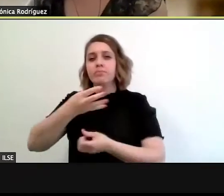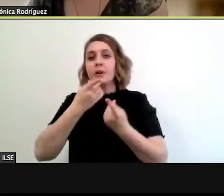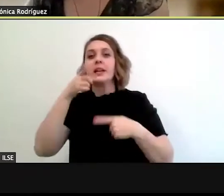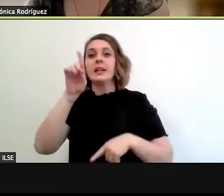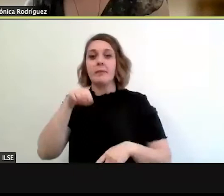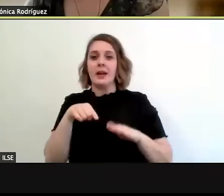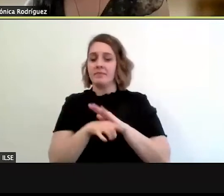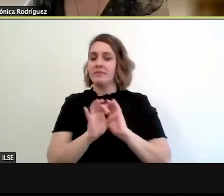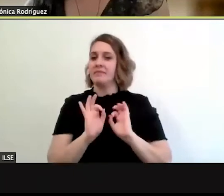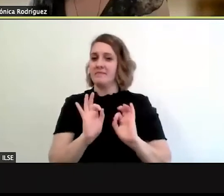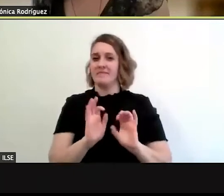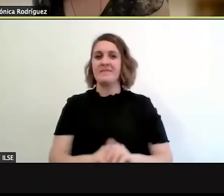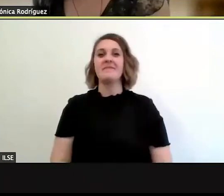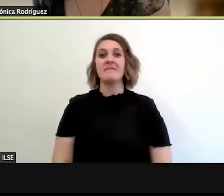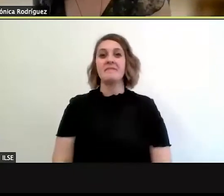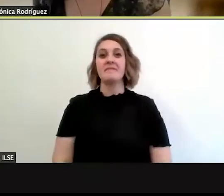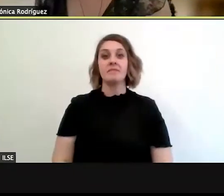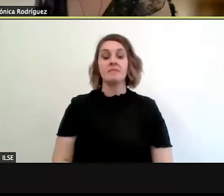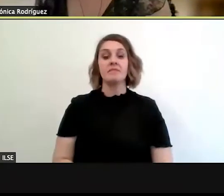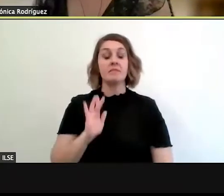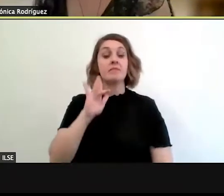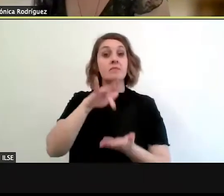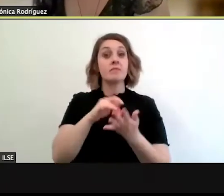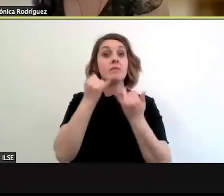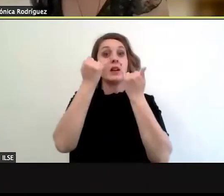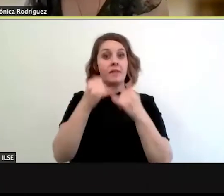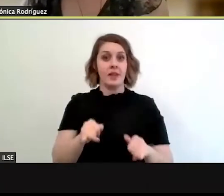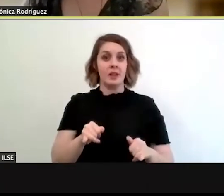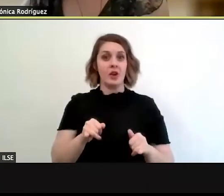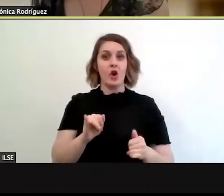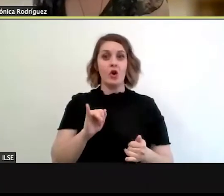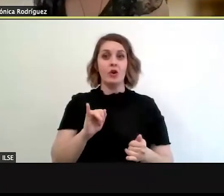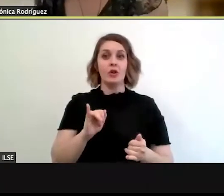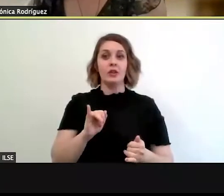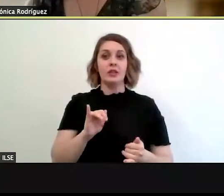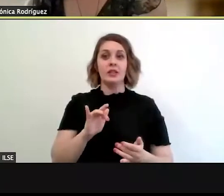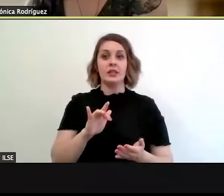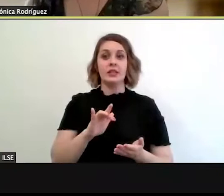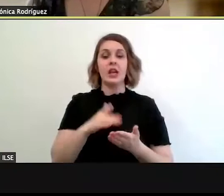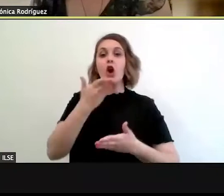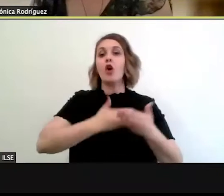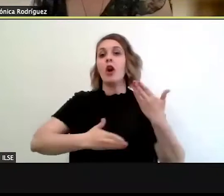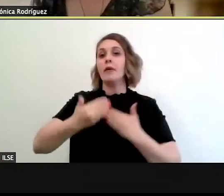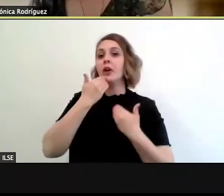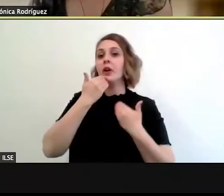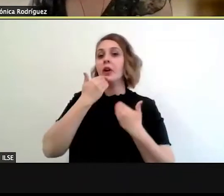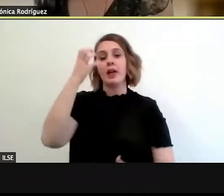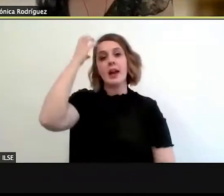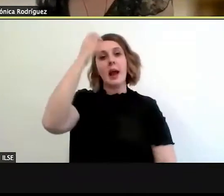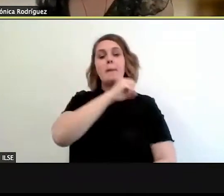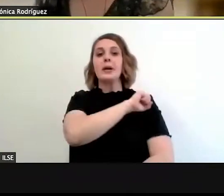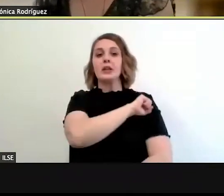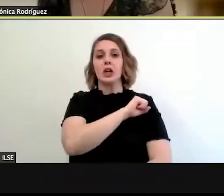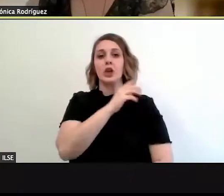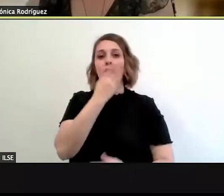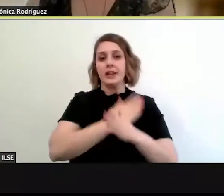mismo. Este evento no podría hacerse de otra manera si no fuera en colaboración con el Real Patronato de